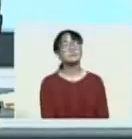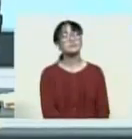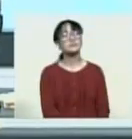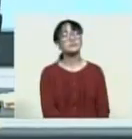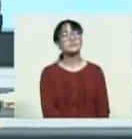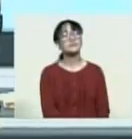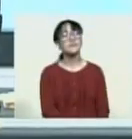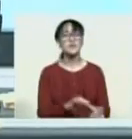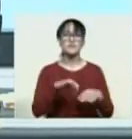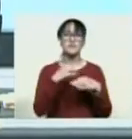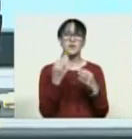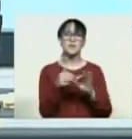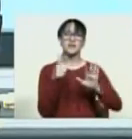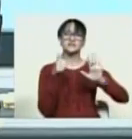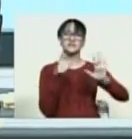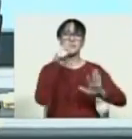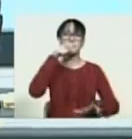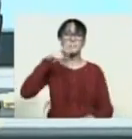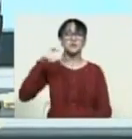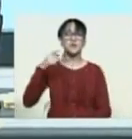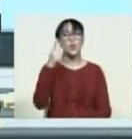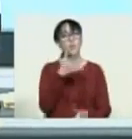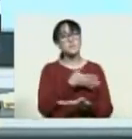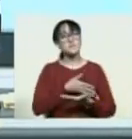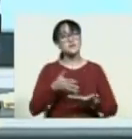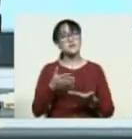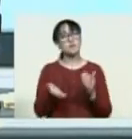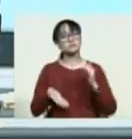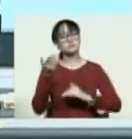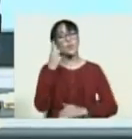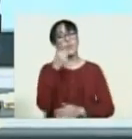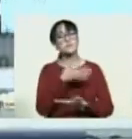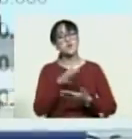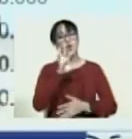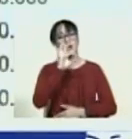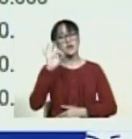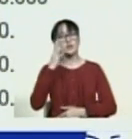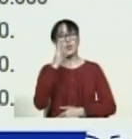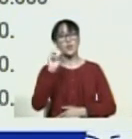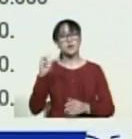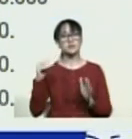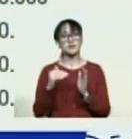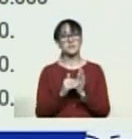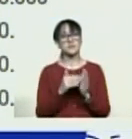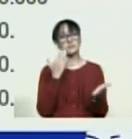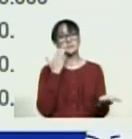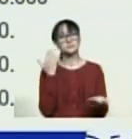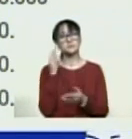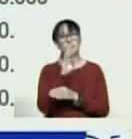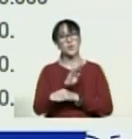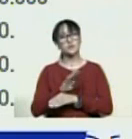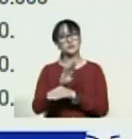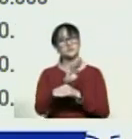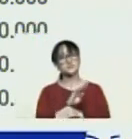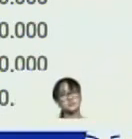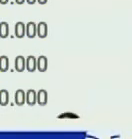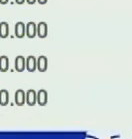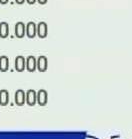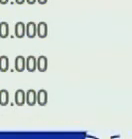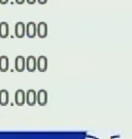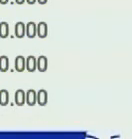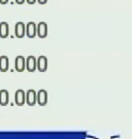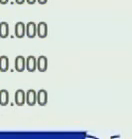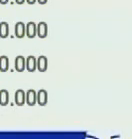seis integrantes pasa de 1 millón de bolívares a 1.540.000 bolívares de protección de la